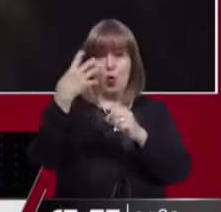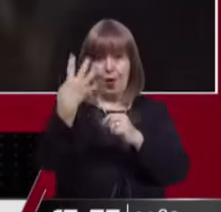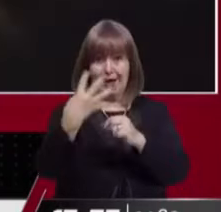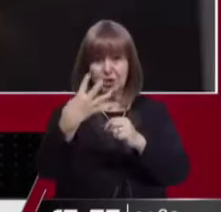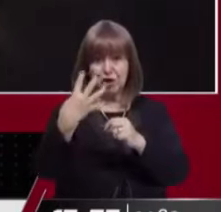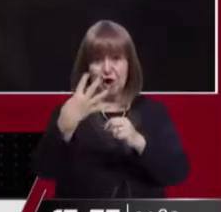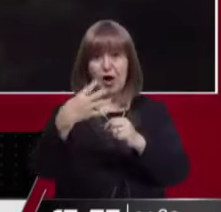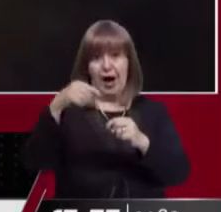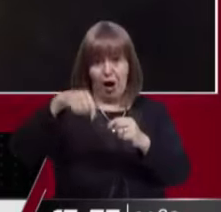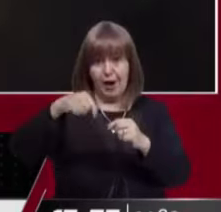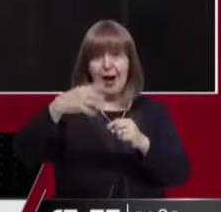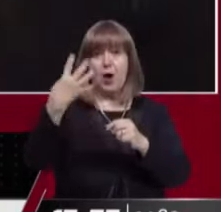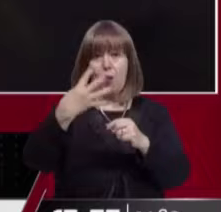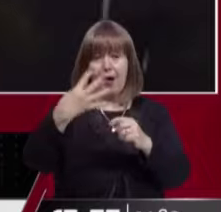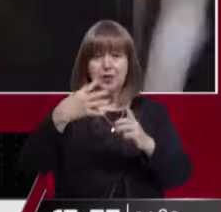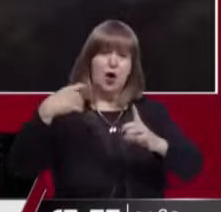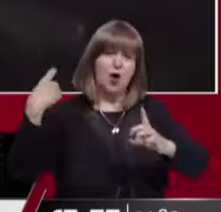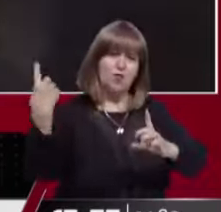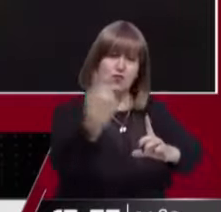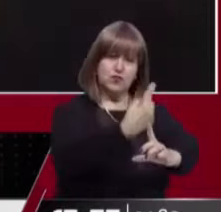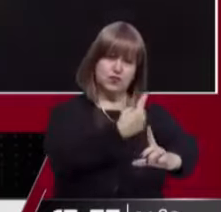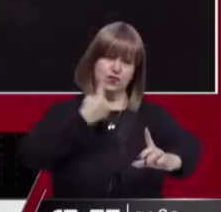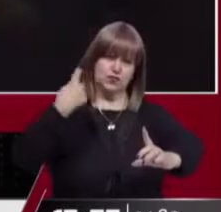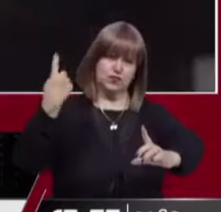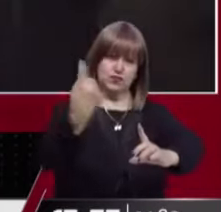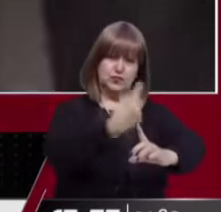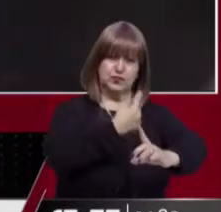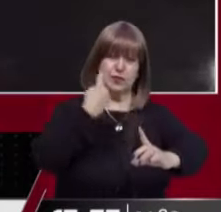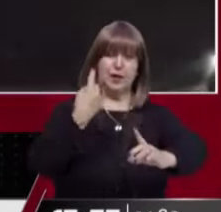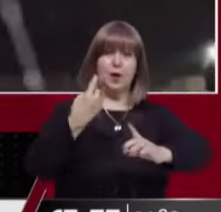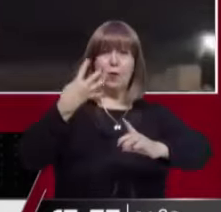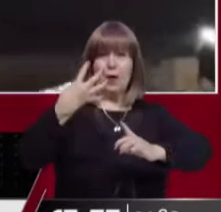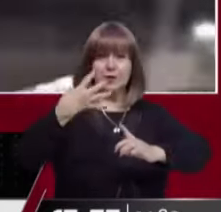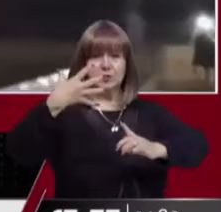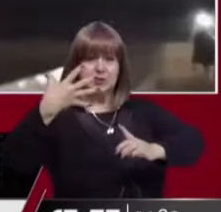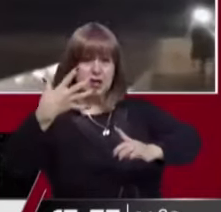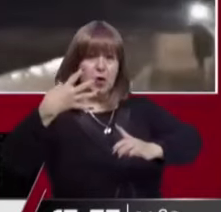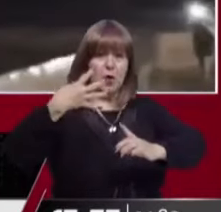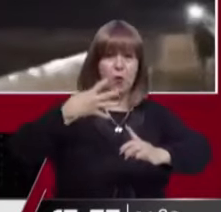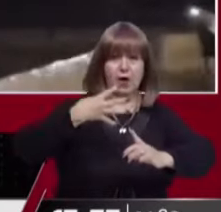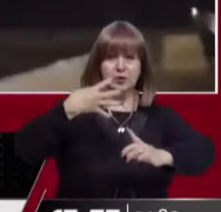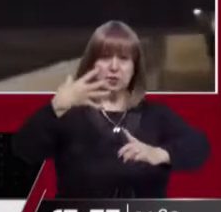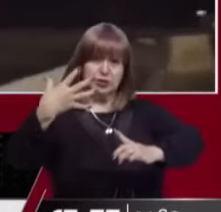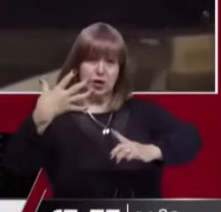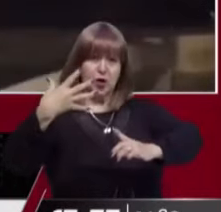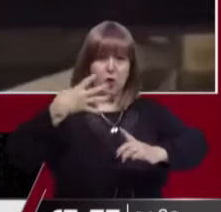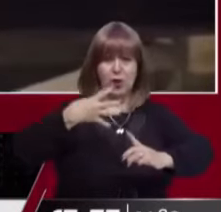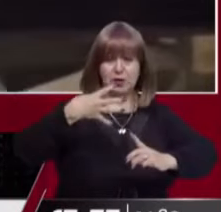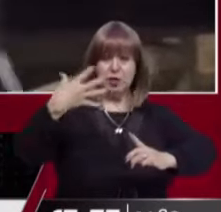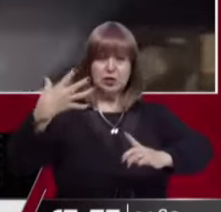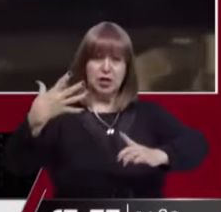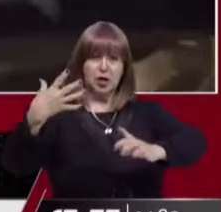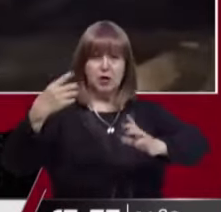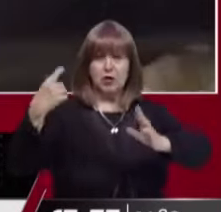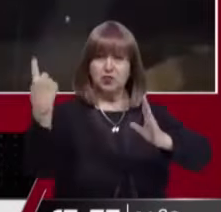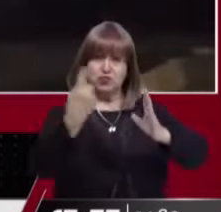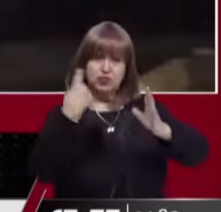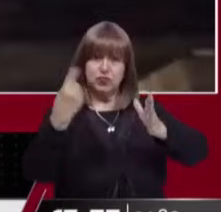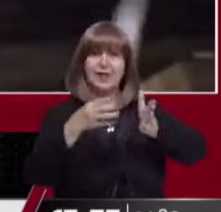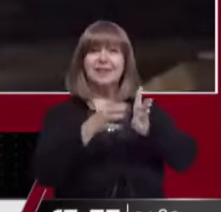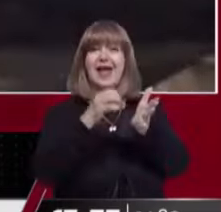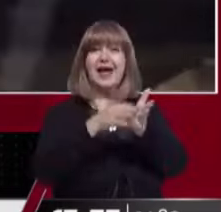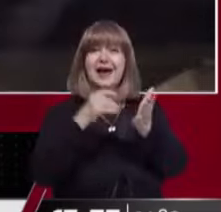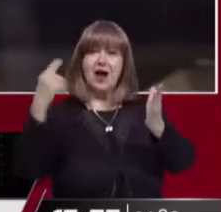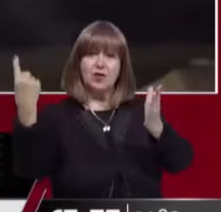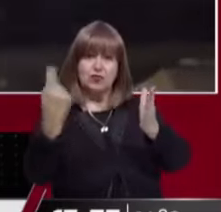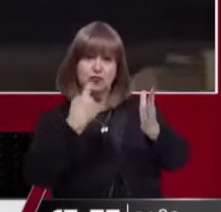categoría 5, después parece que va a volver a 5, después a 4, y en el momento de impactar tierra va a ser 3. Pero de todas